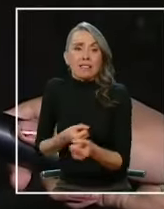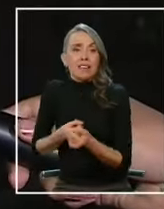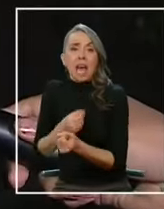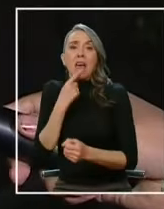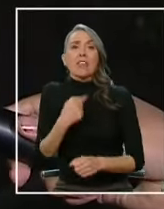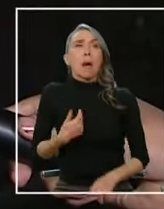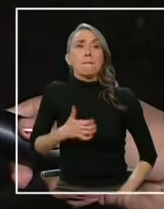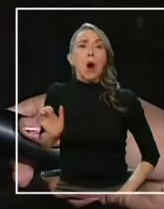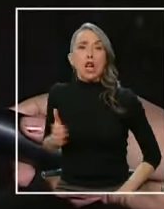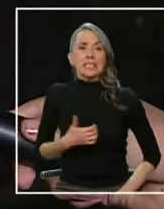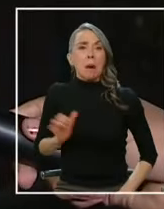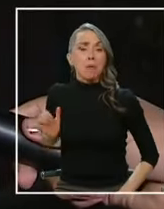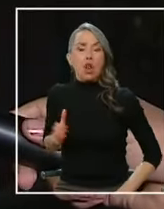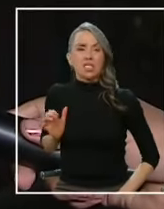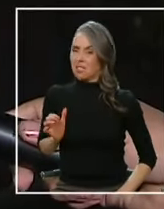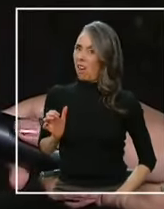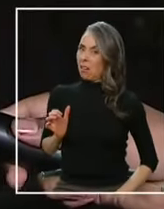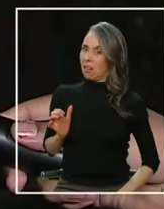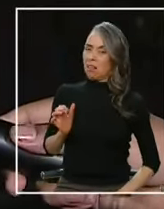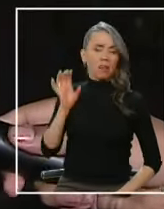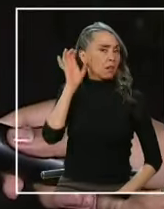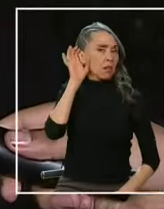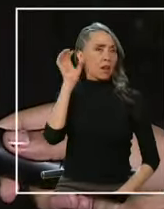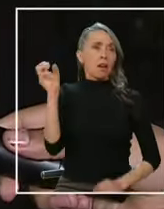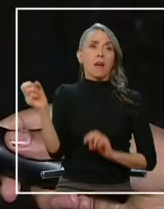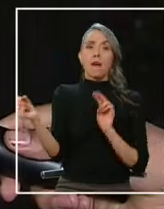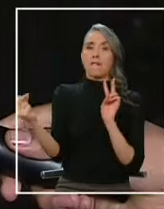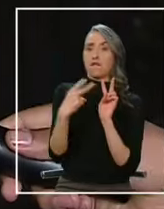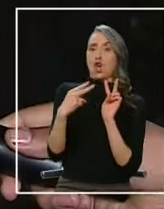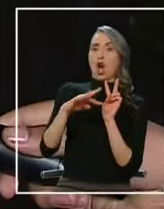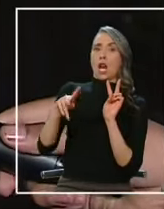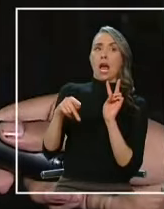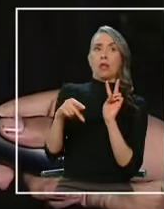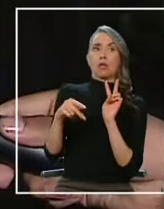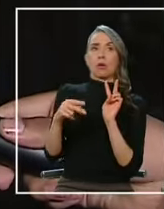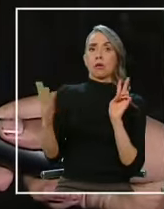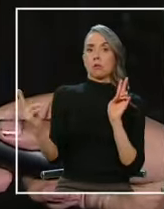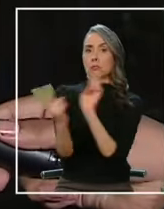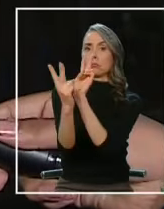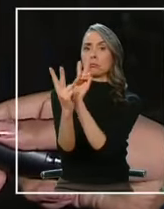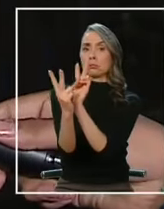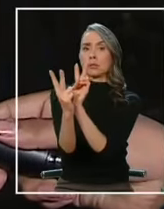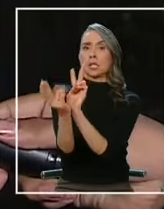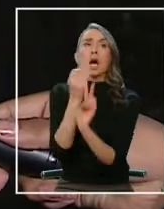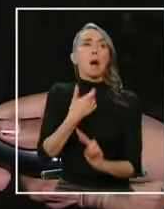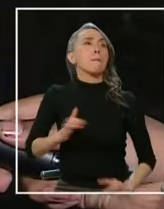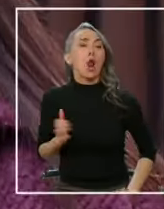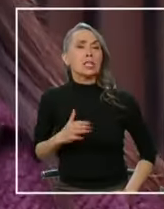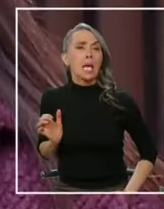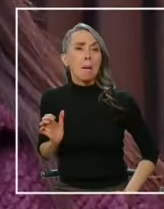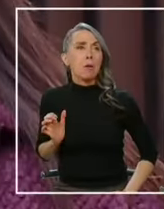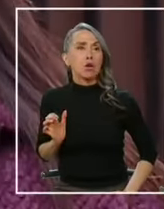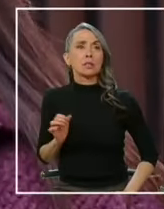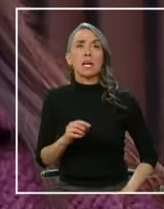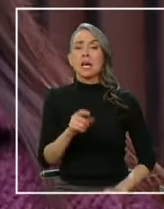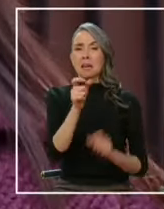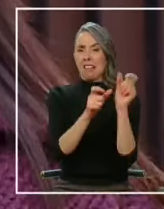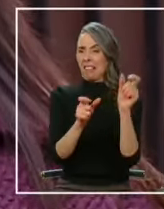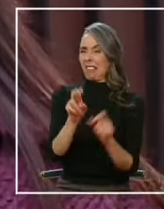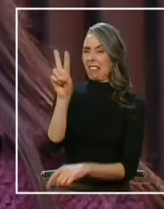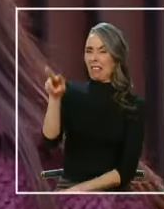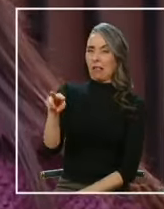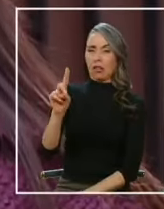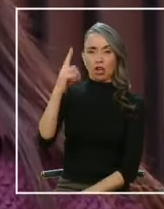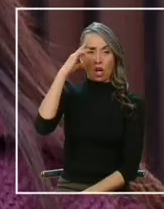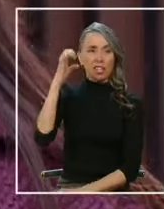decían policía, policía. Cuando nosotros nos vieron, nos topamos la cara y nos dicen policía, policía. Nadie les creyó que eran policías,